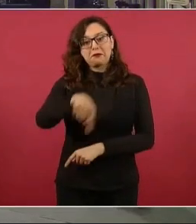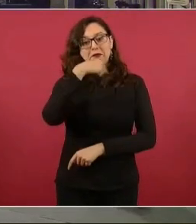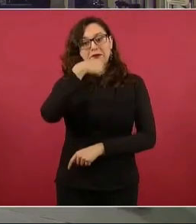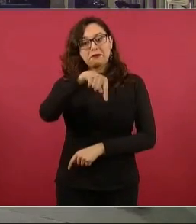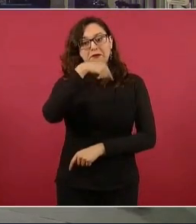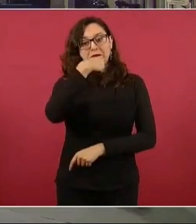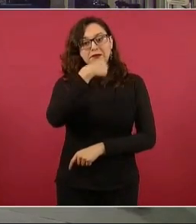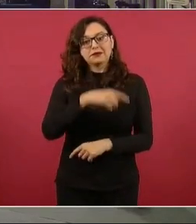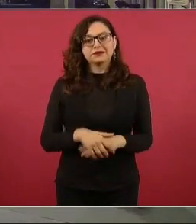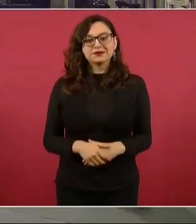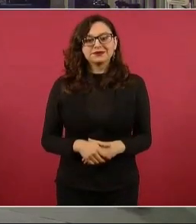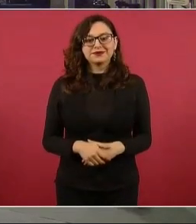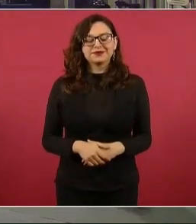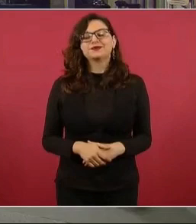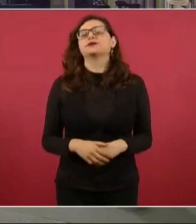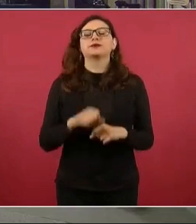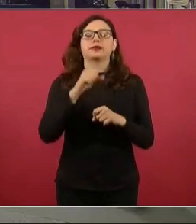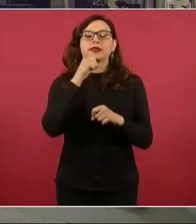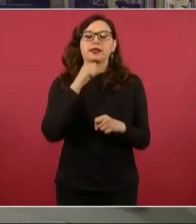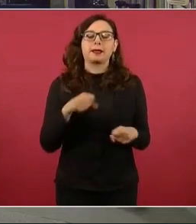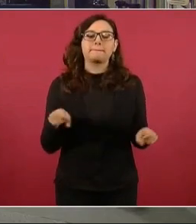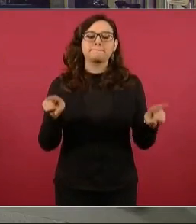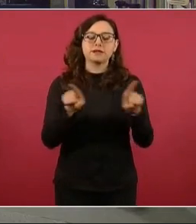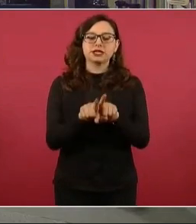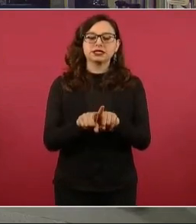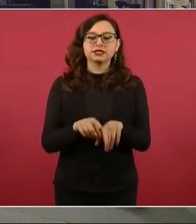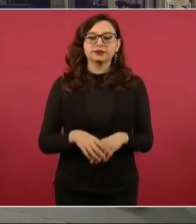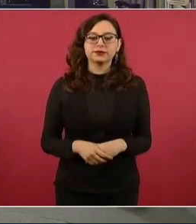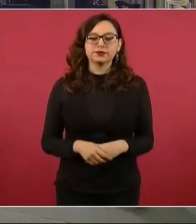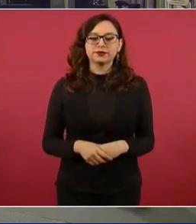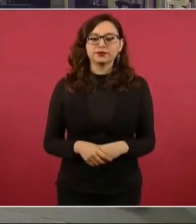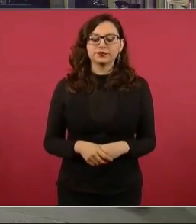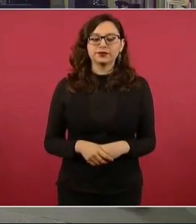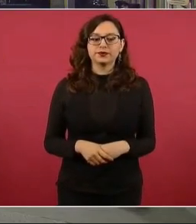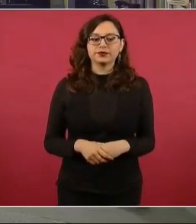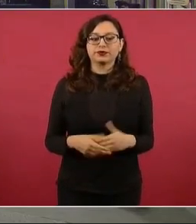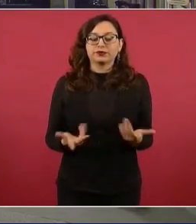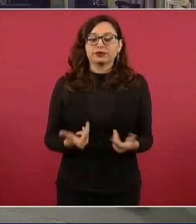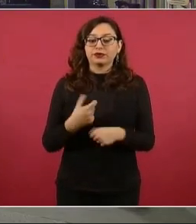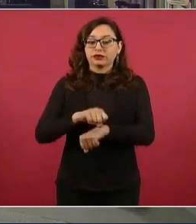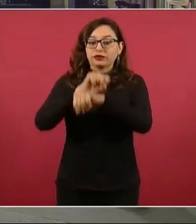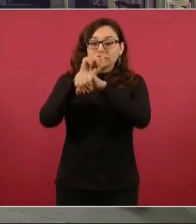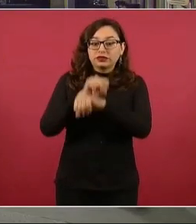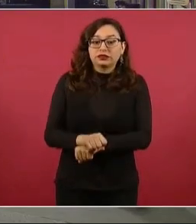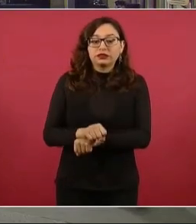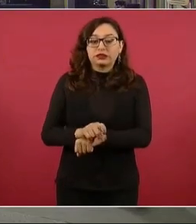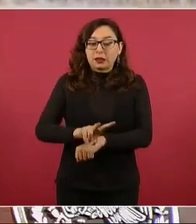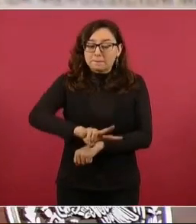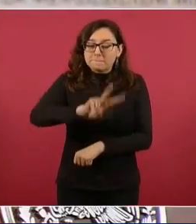Bueno, pues lo mismo. ¿Cuándo es abolida la esclavitud?